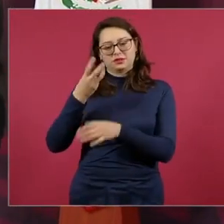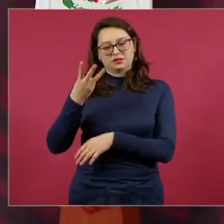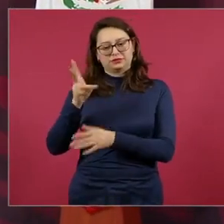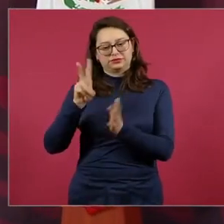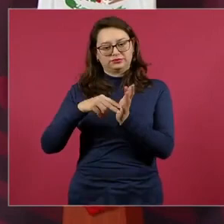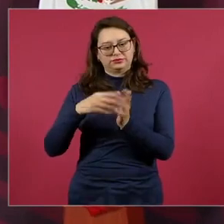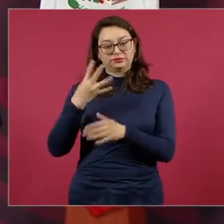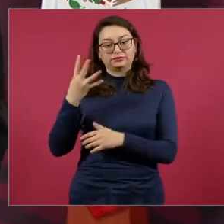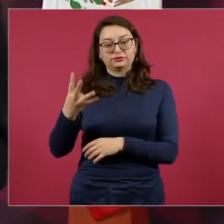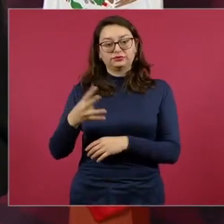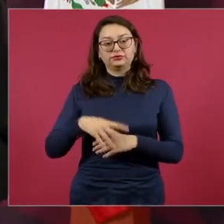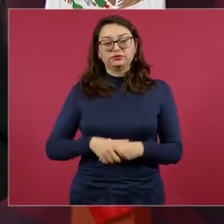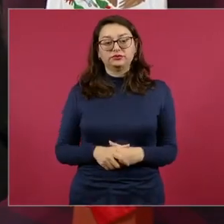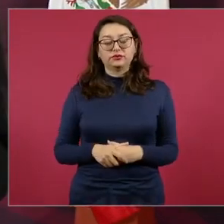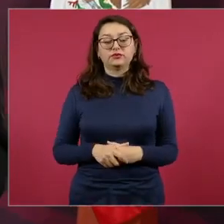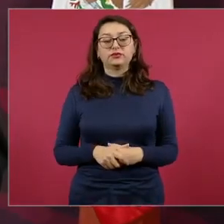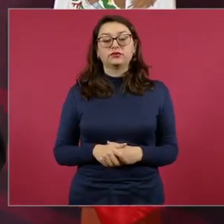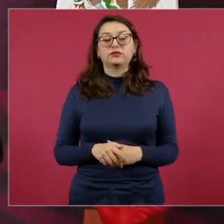2004, y estaba Fox así,